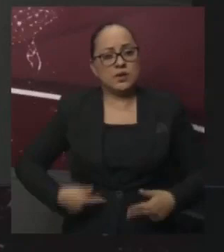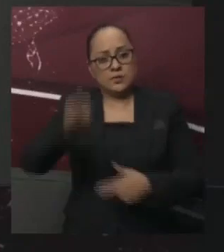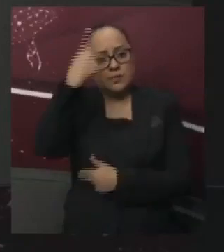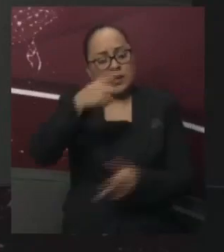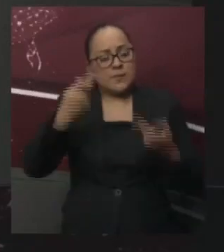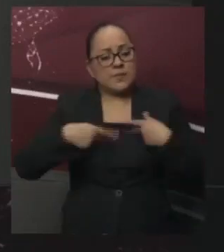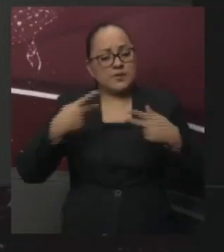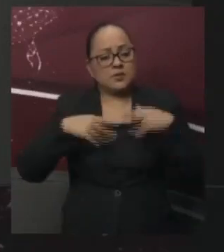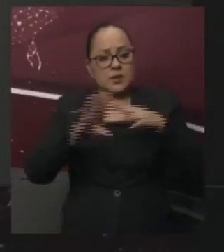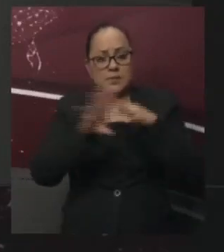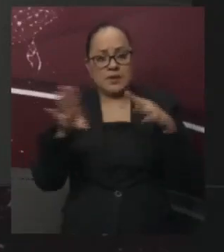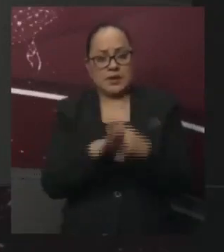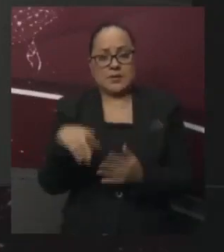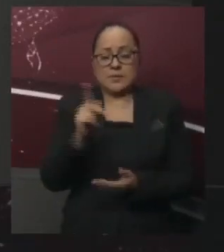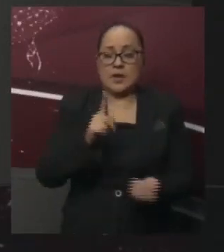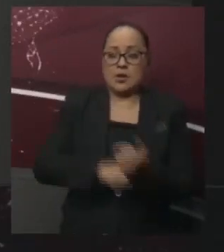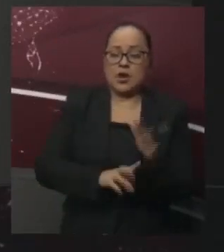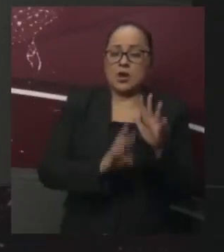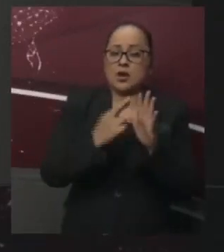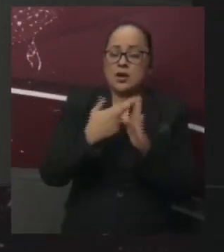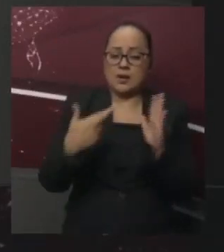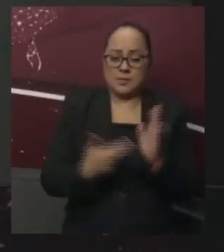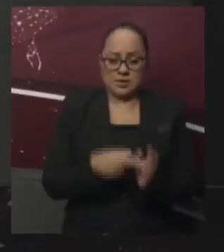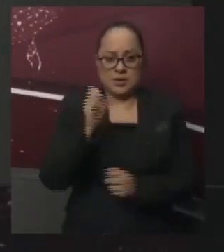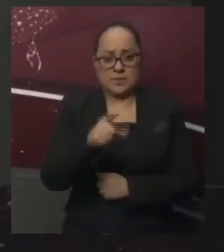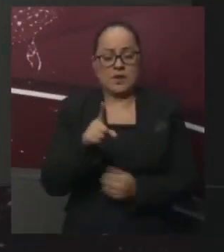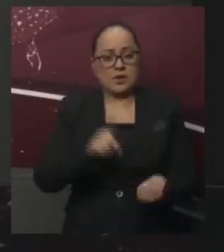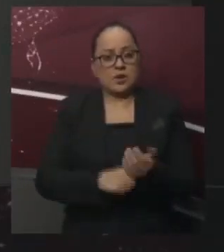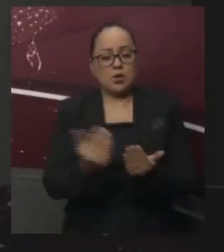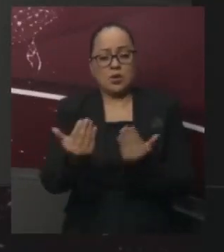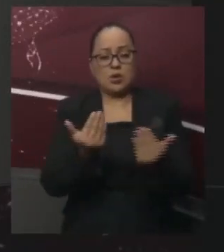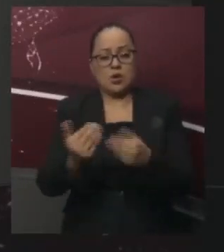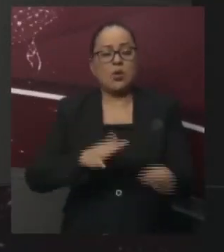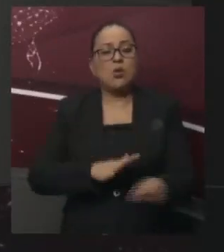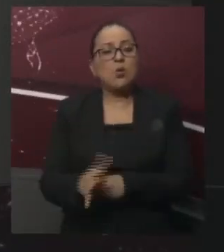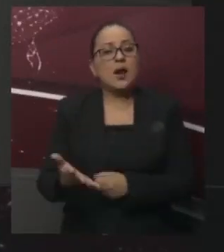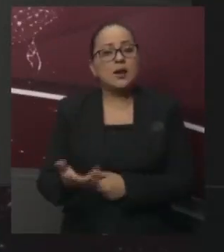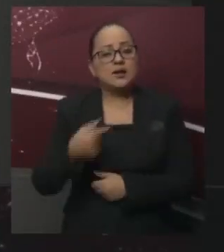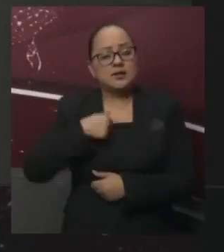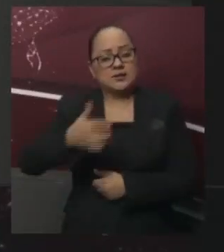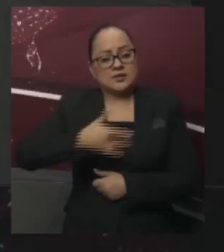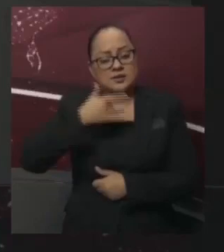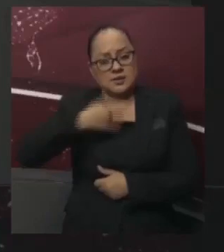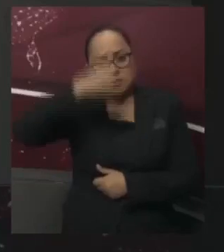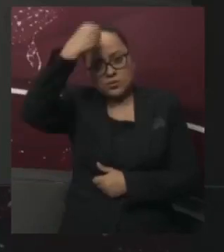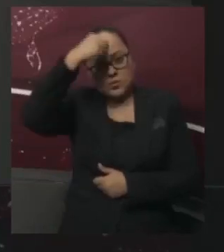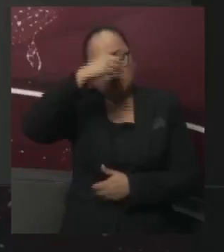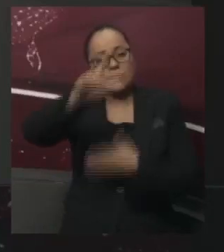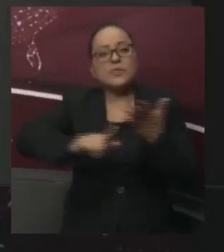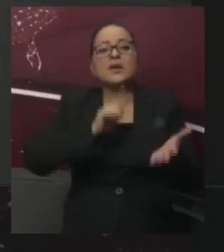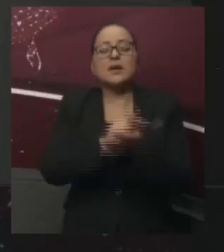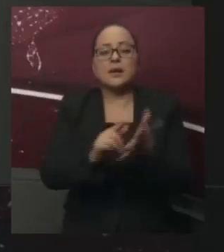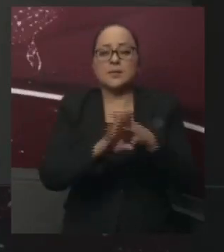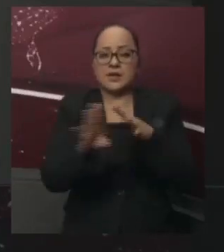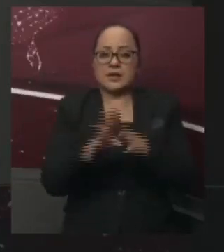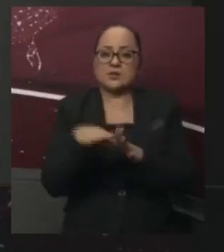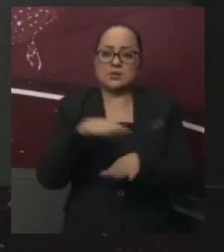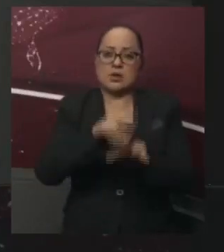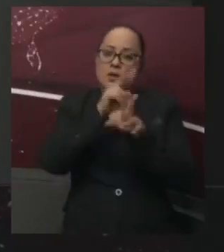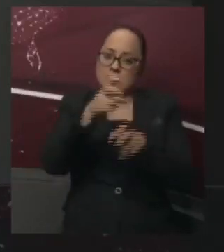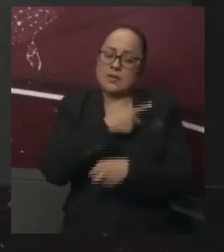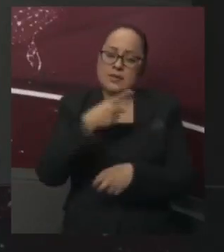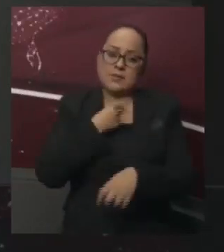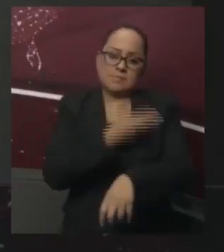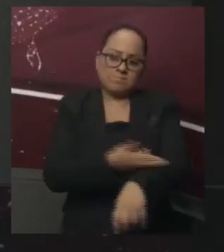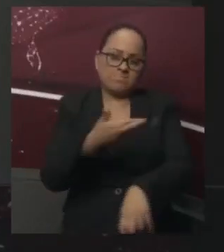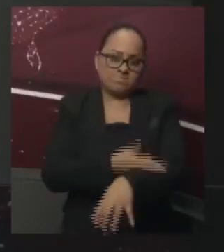¿no? Pero sí se necesita regular. ¿Y cuál de las dos tiene que ceder? A mi punto de vista creo que es la ley de migración, ¿no? En ese aspecto, ¿no?